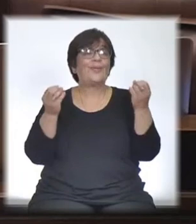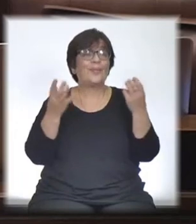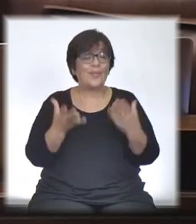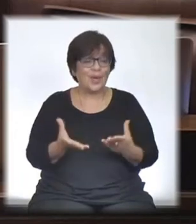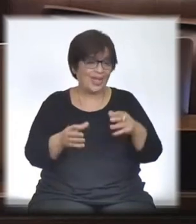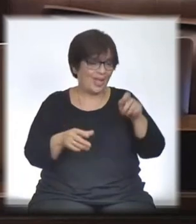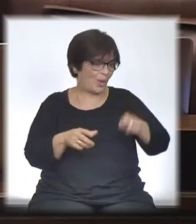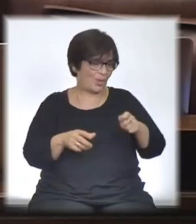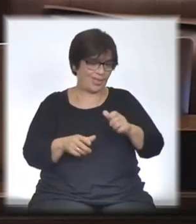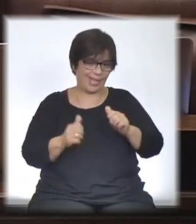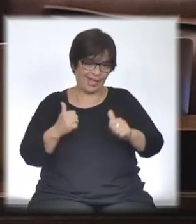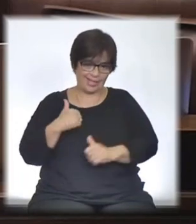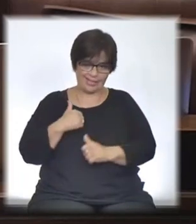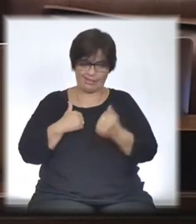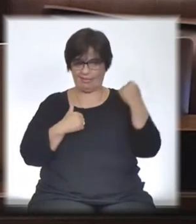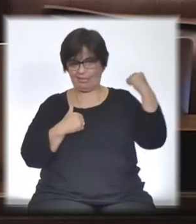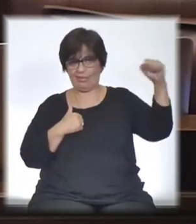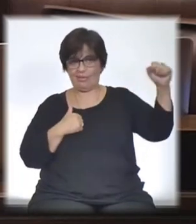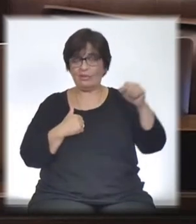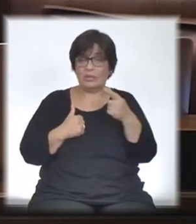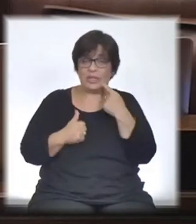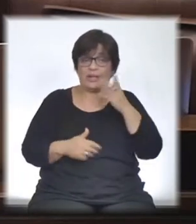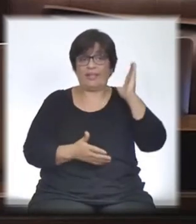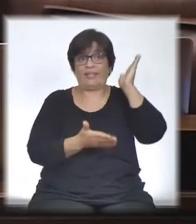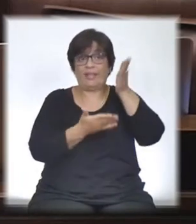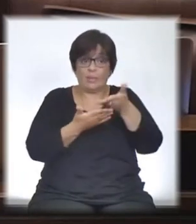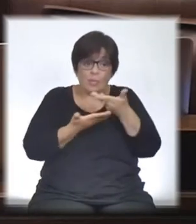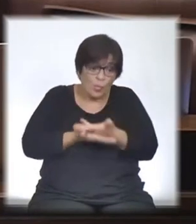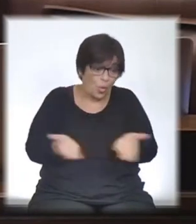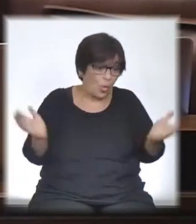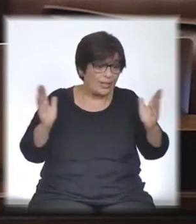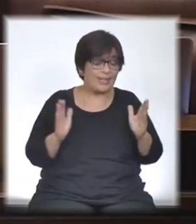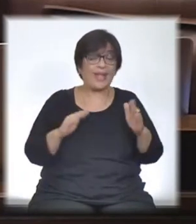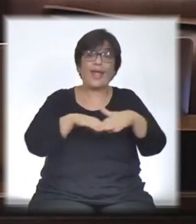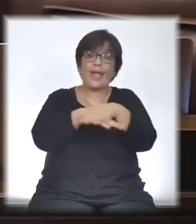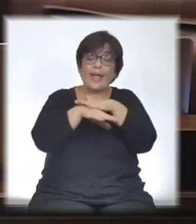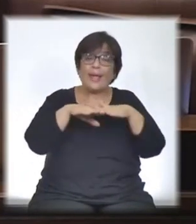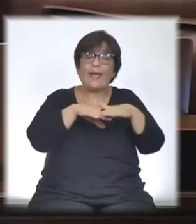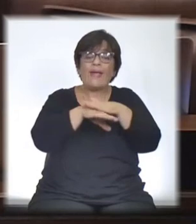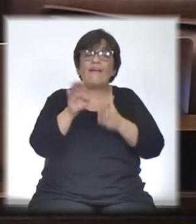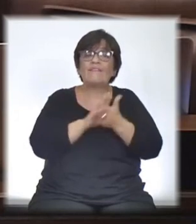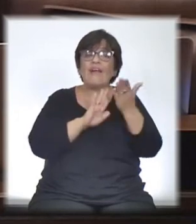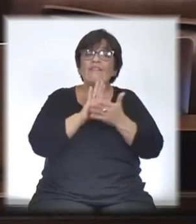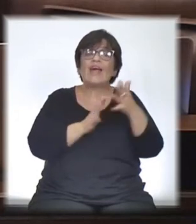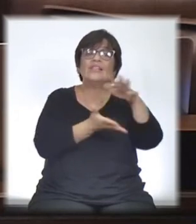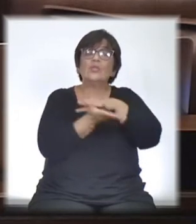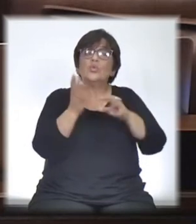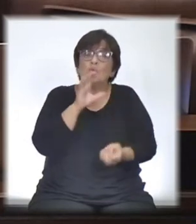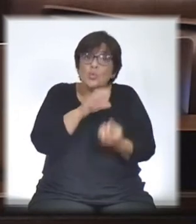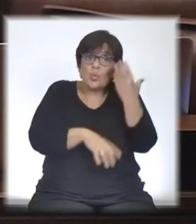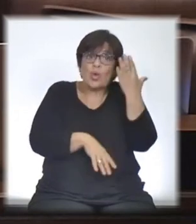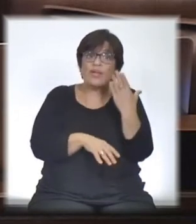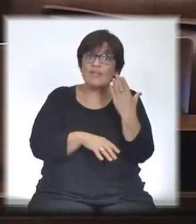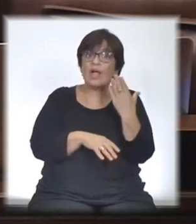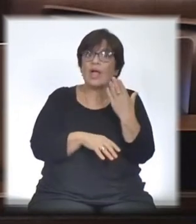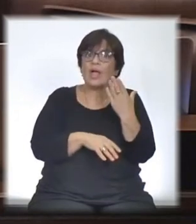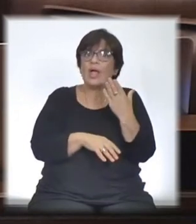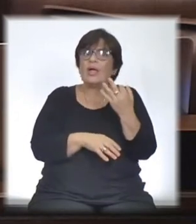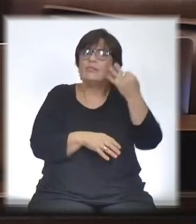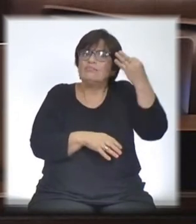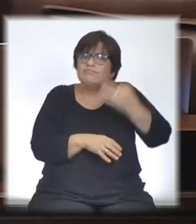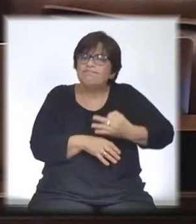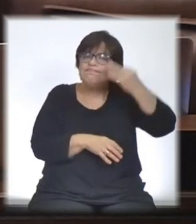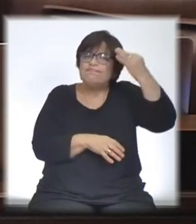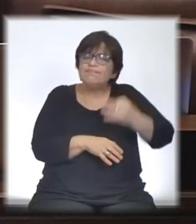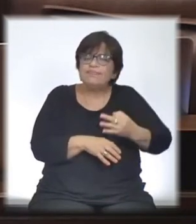de la justicia militar y poniendo como base para la nueva situación el extremo rigor de las